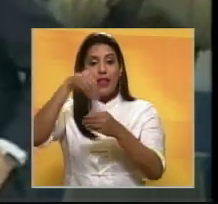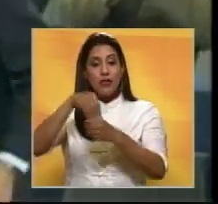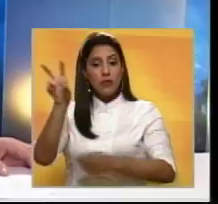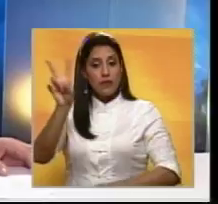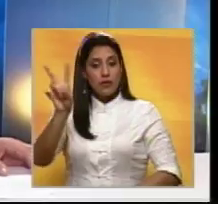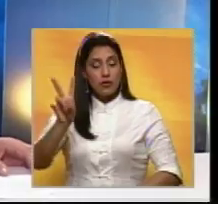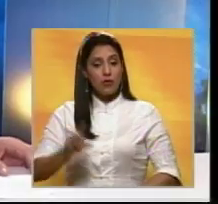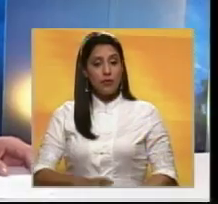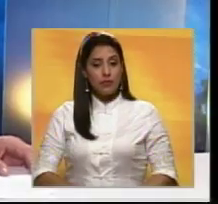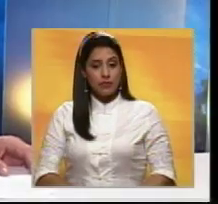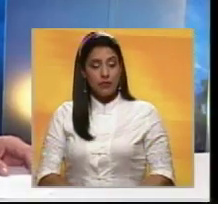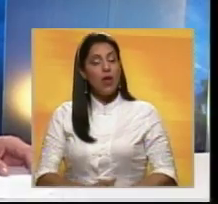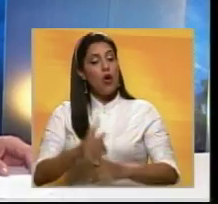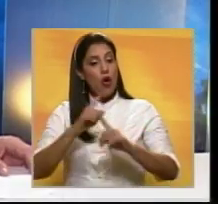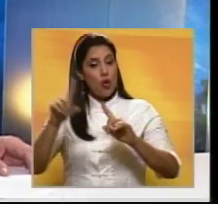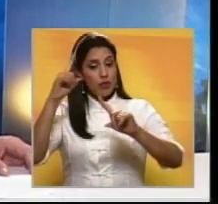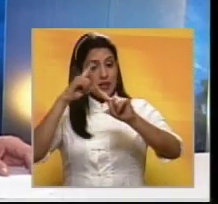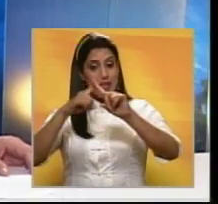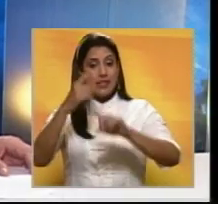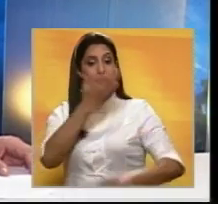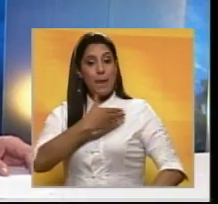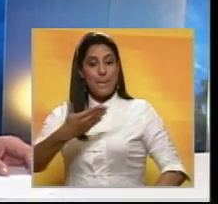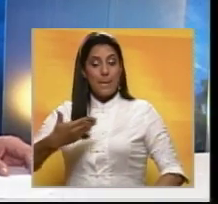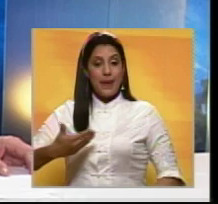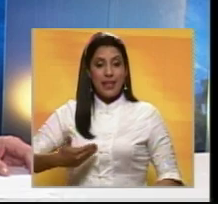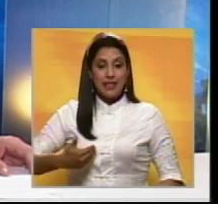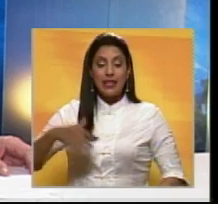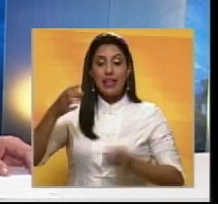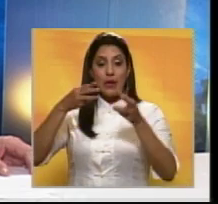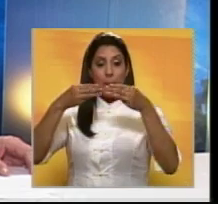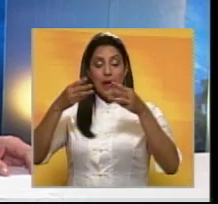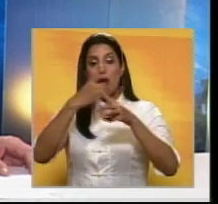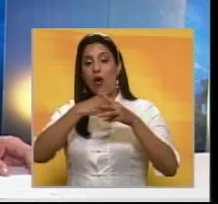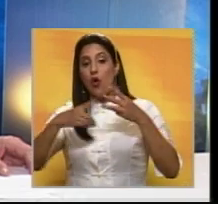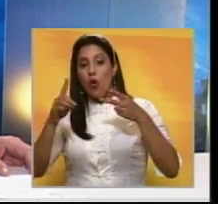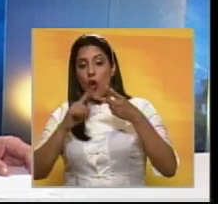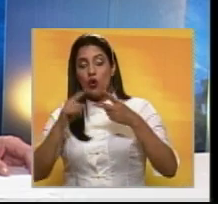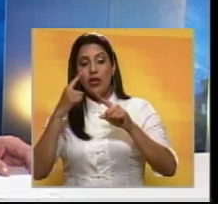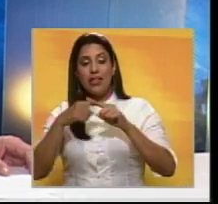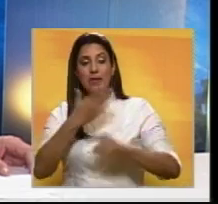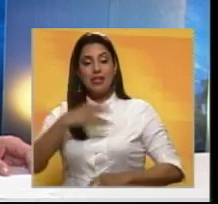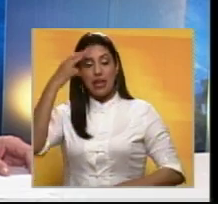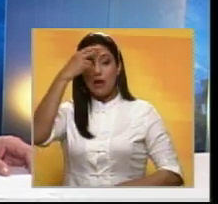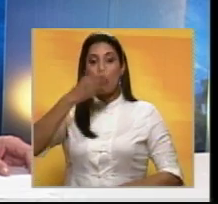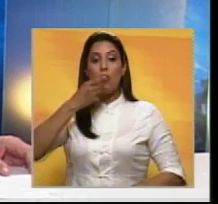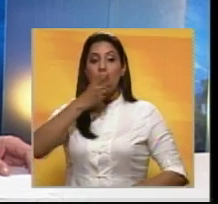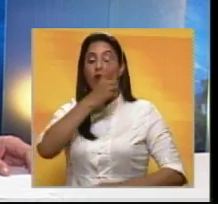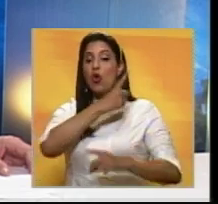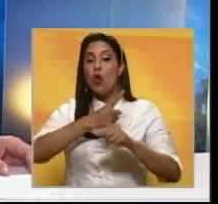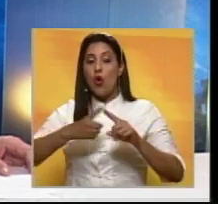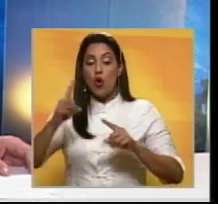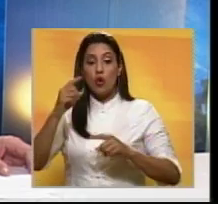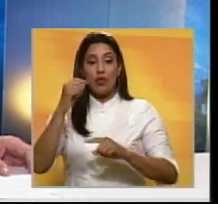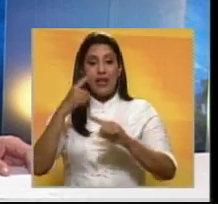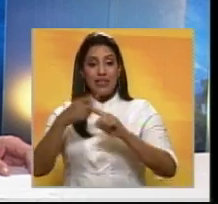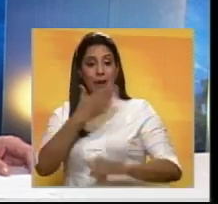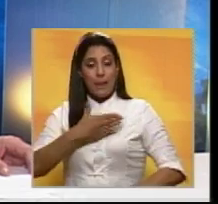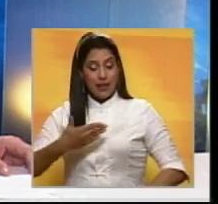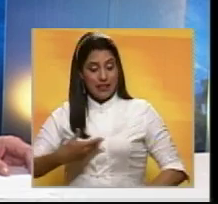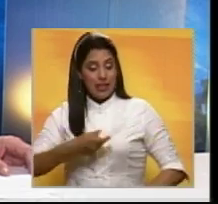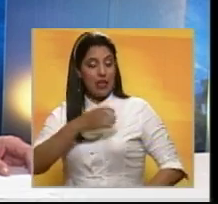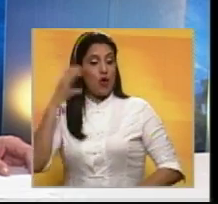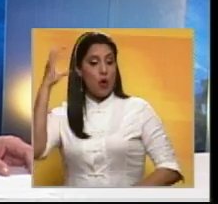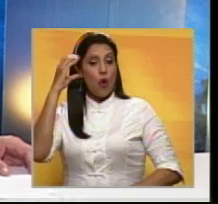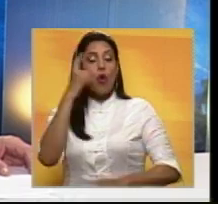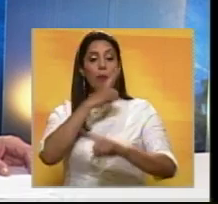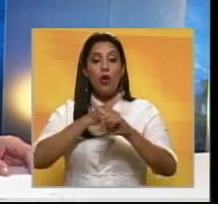Venezuela. Los expresidentes Martín Torrijos de Panamá, Leonel Fernández de República Dominicana y Ernesto Samper de Colombia y el exjefe del